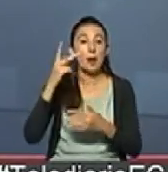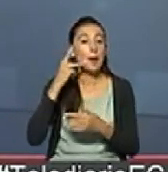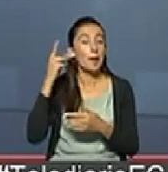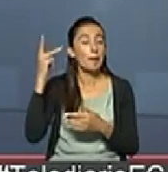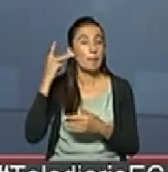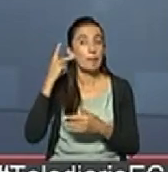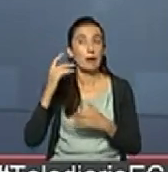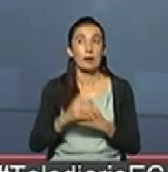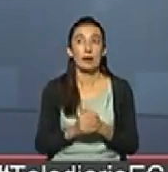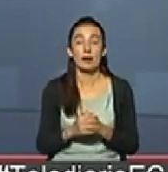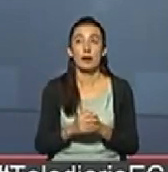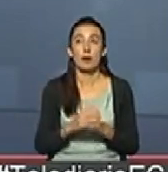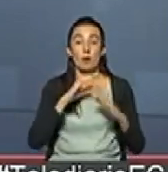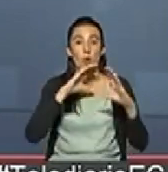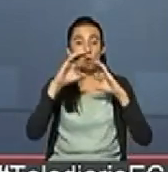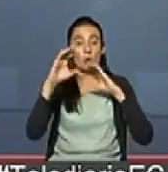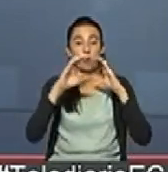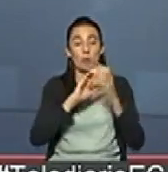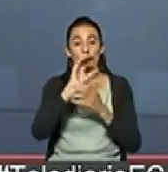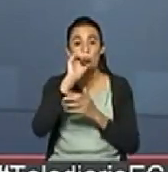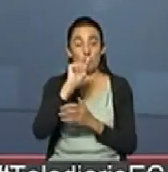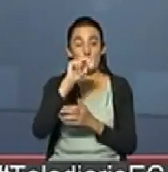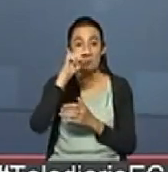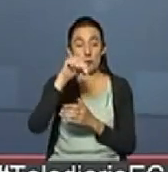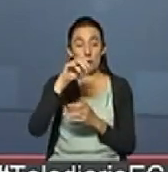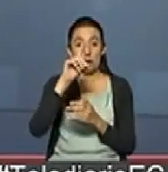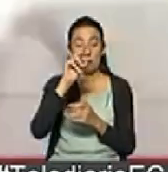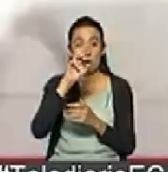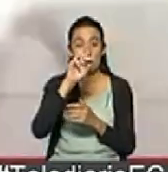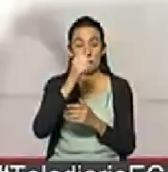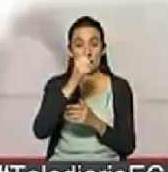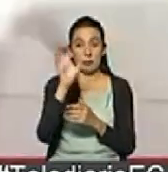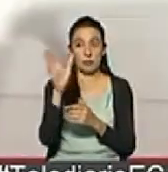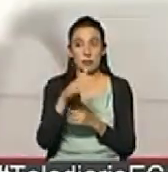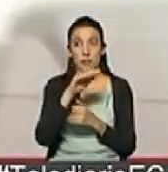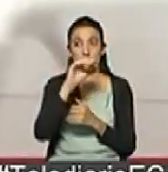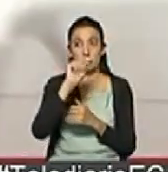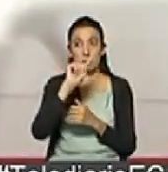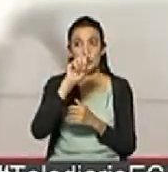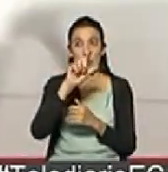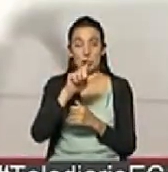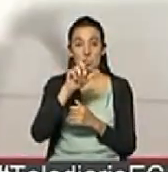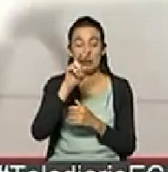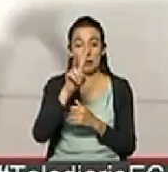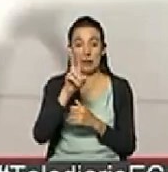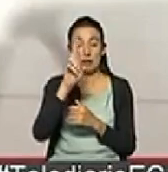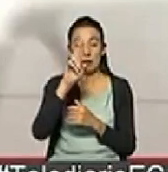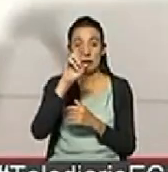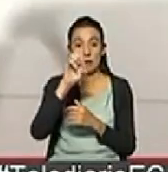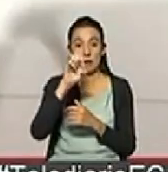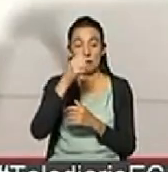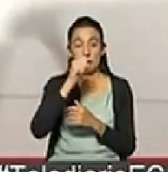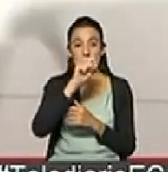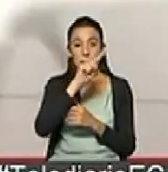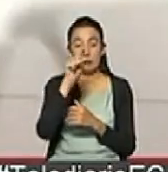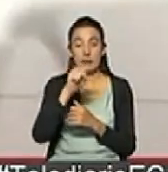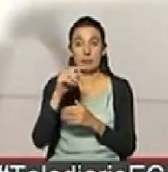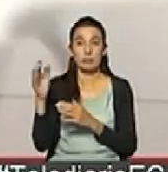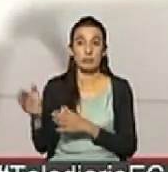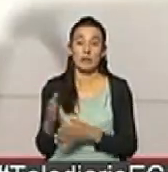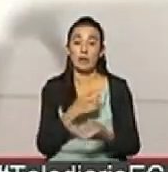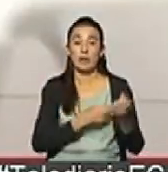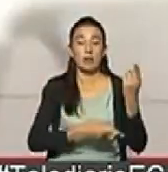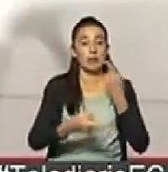de familia. Así es que vamos a conversar con Andrés Álvarez, psicólogo, educador, con quien vamos a dialogar acerca de pues este regreso a